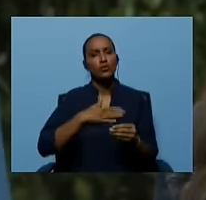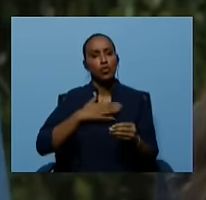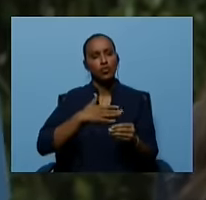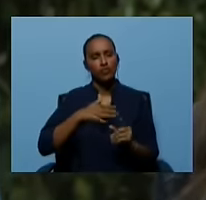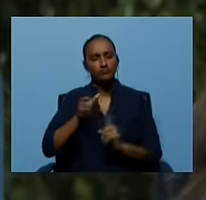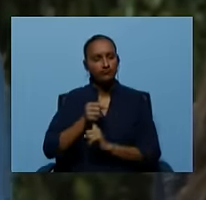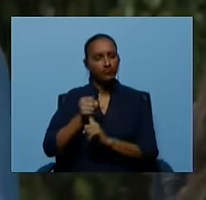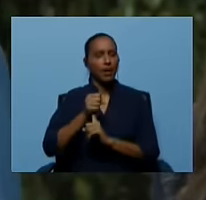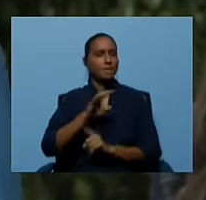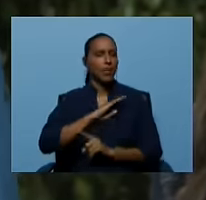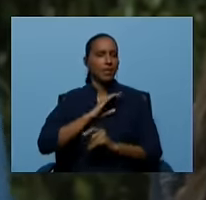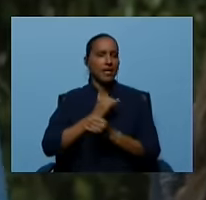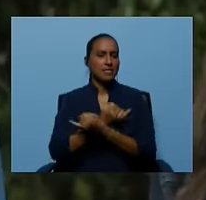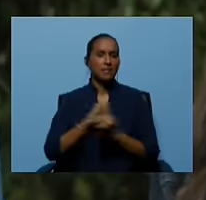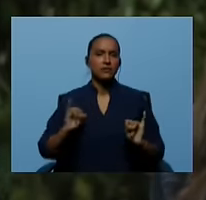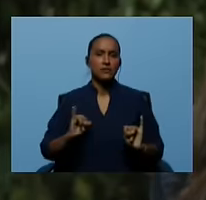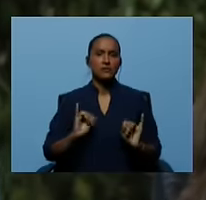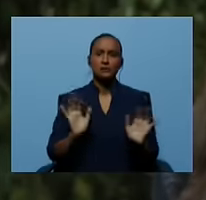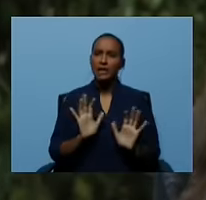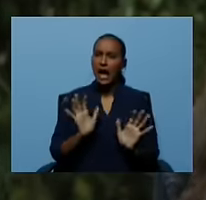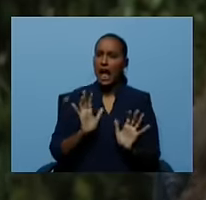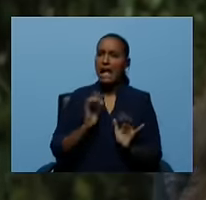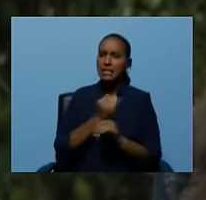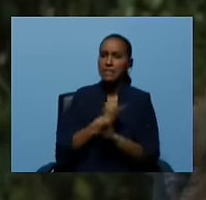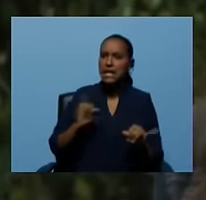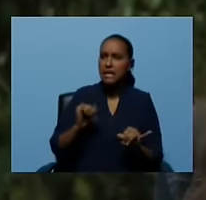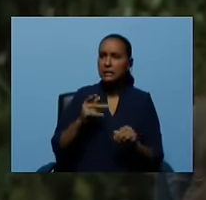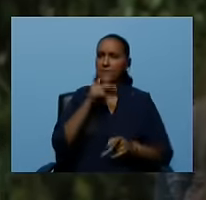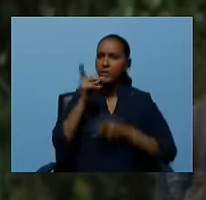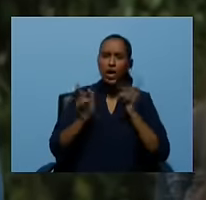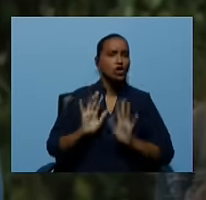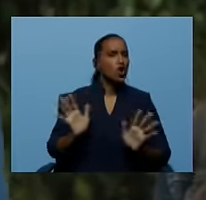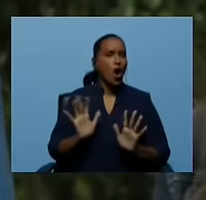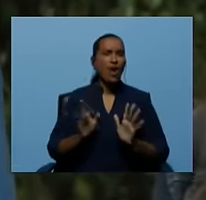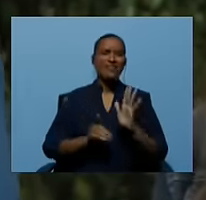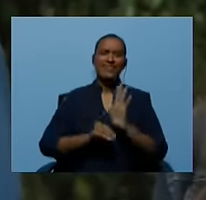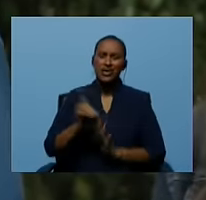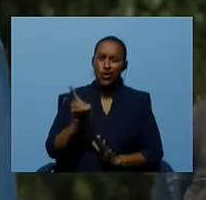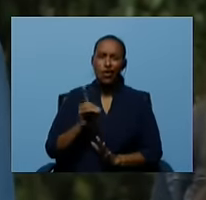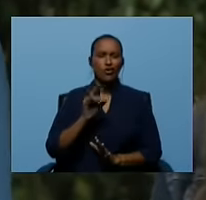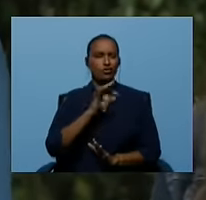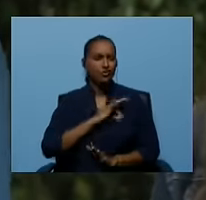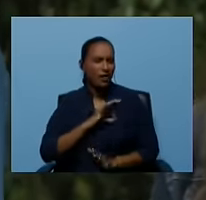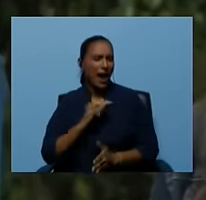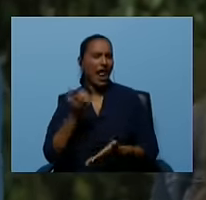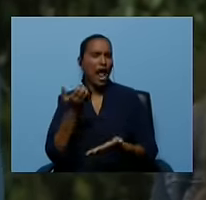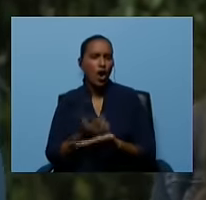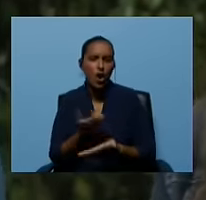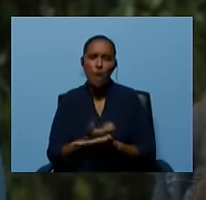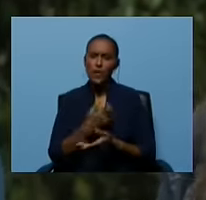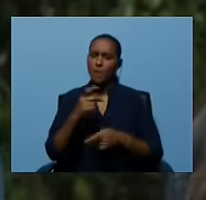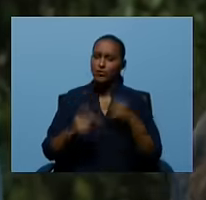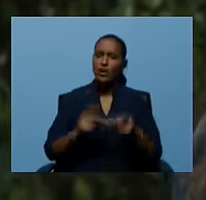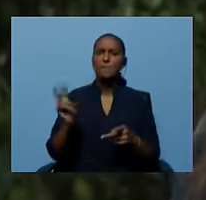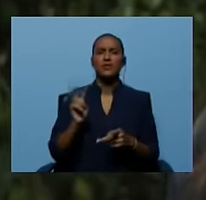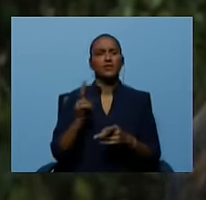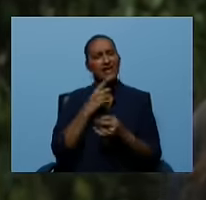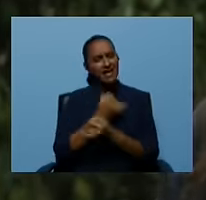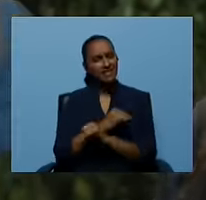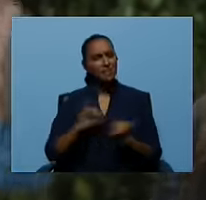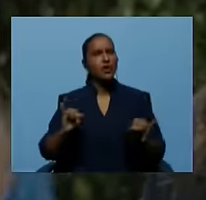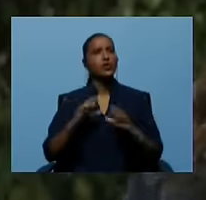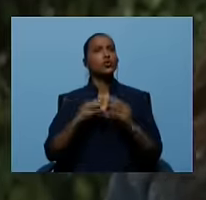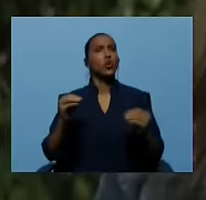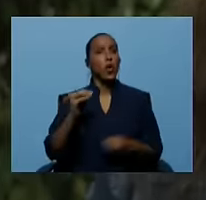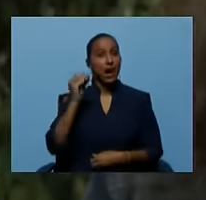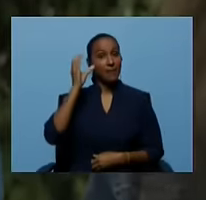independencia. Ya no solamente la independencia política, sino la independencia del desarrollo económico y productivo del país. Y que hoy, con las capacidades que se tienen de